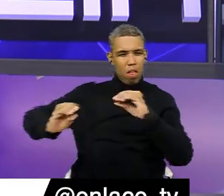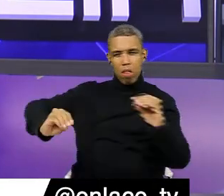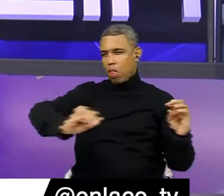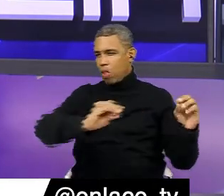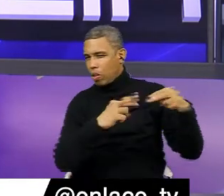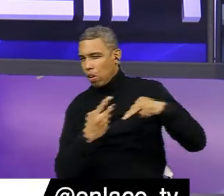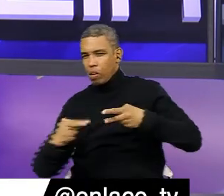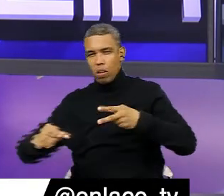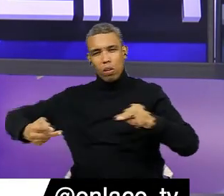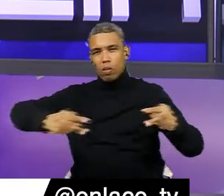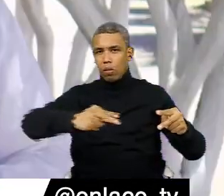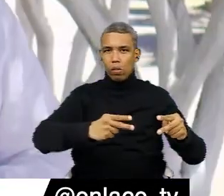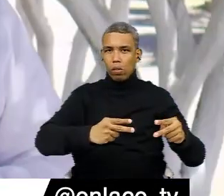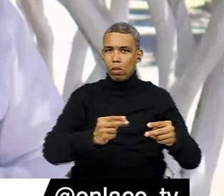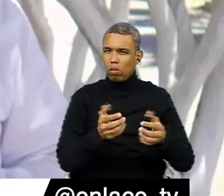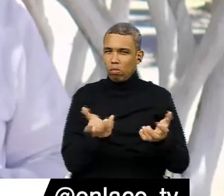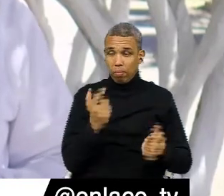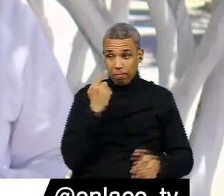información.